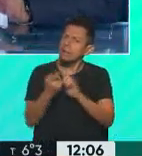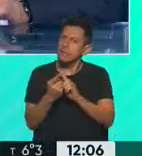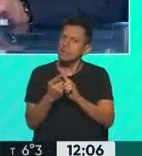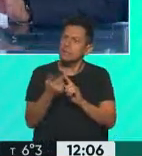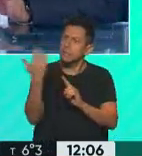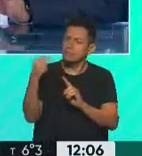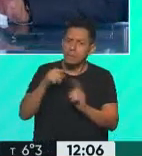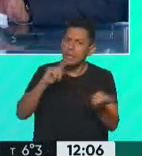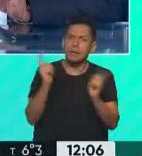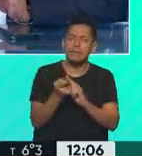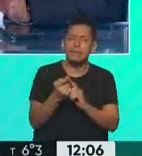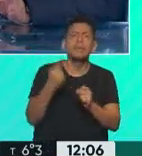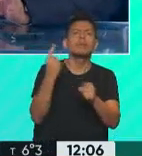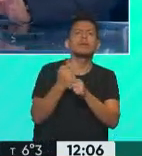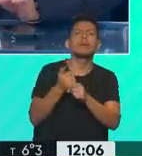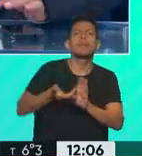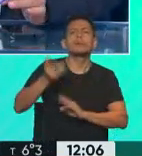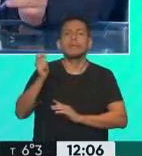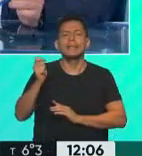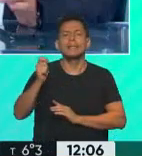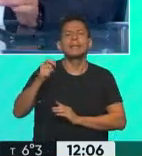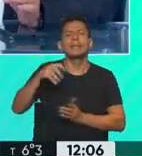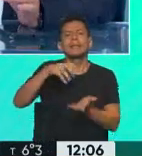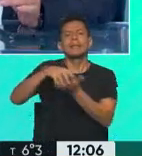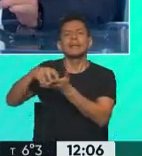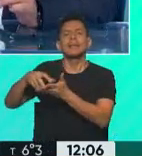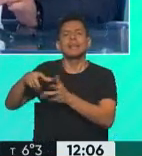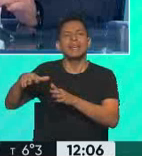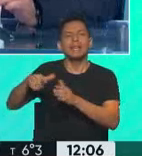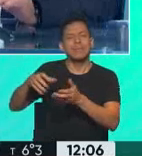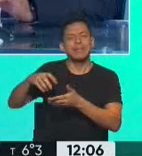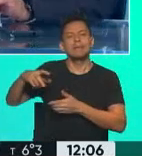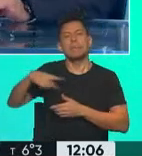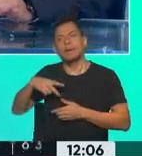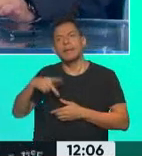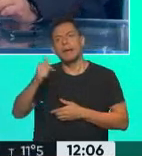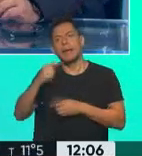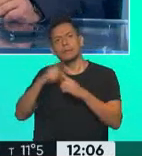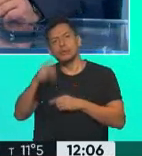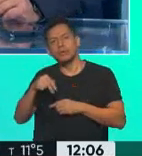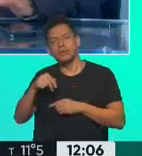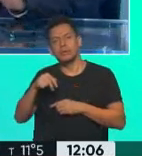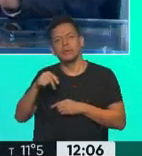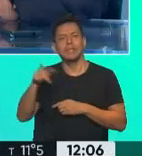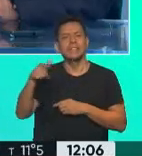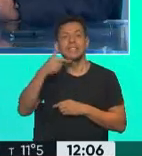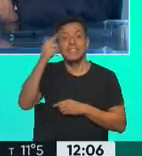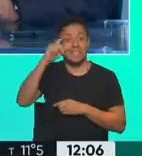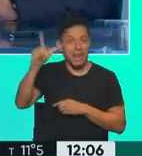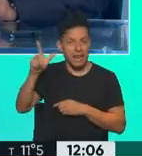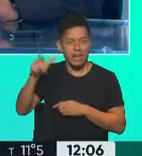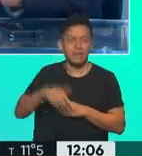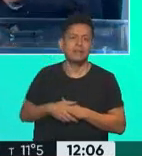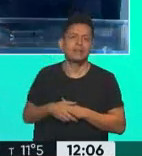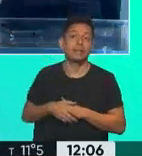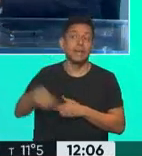oportunidades anteriores. Quienes aumentaron primero fueron las empresas privadas, Action y Raízen. Raízen es la cadena de Shell, recordemos. Raízen es